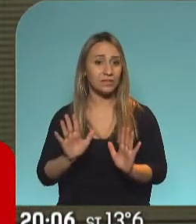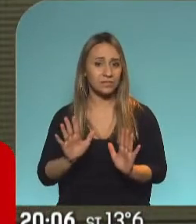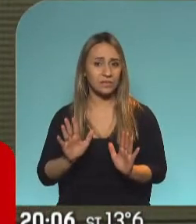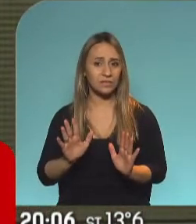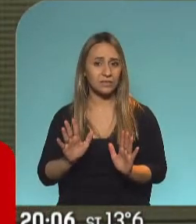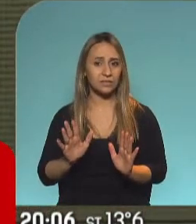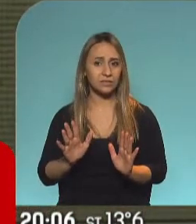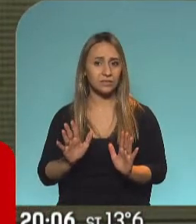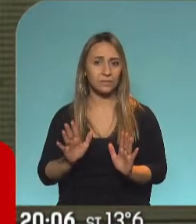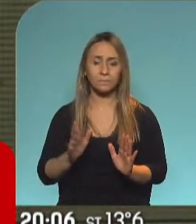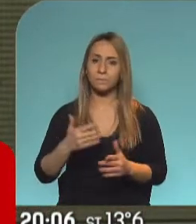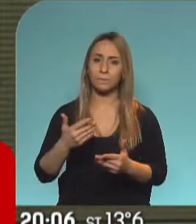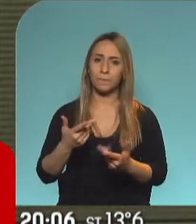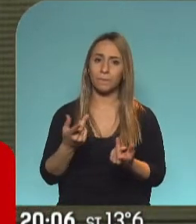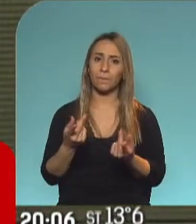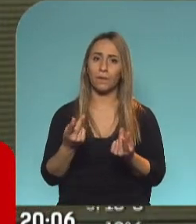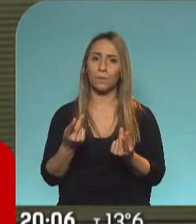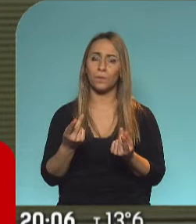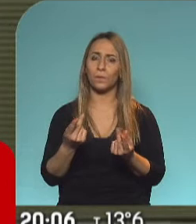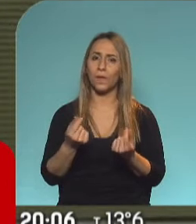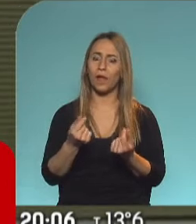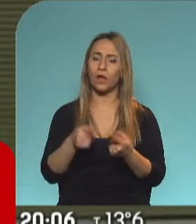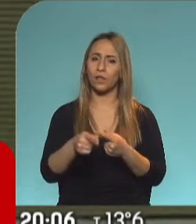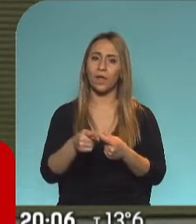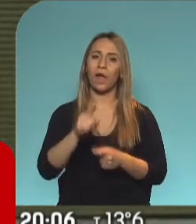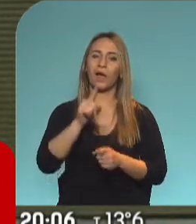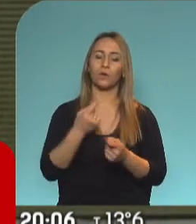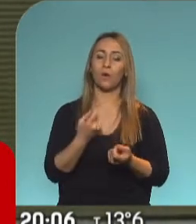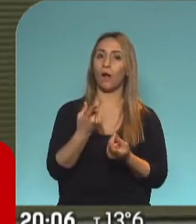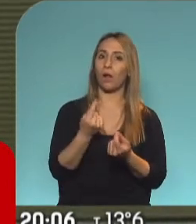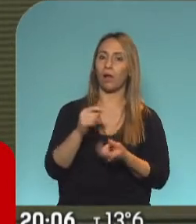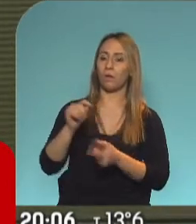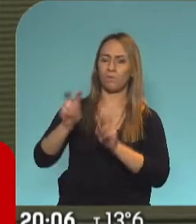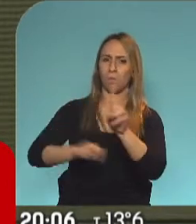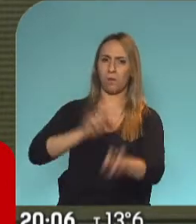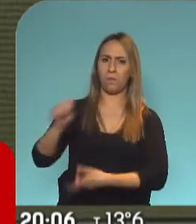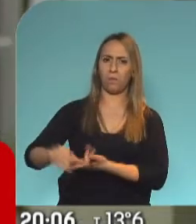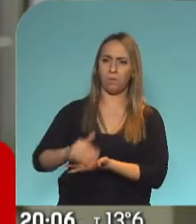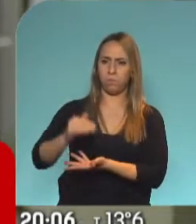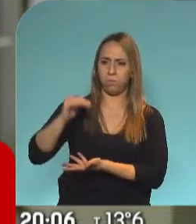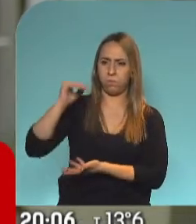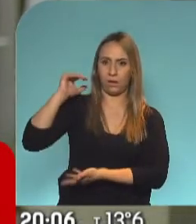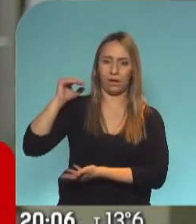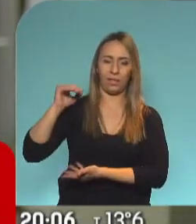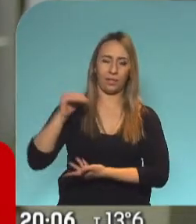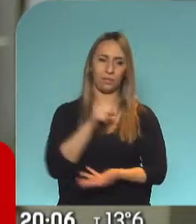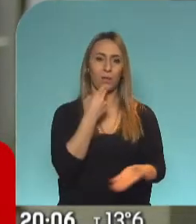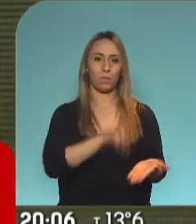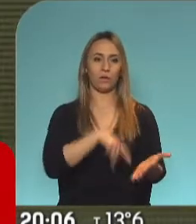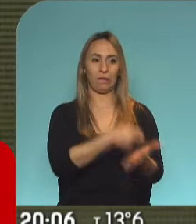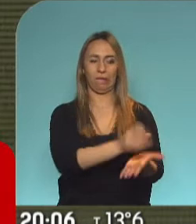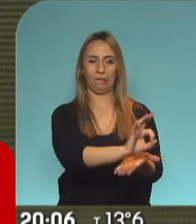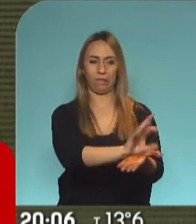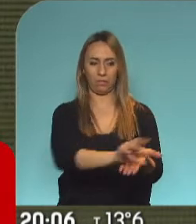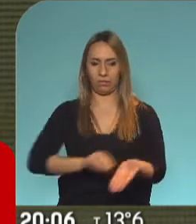potencian el valor de las fortunas que seguramente heredaron o construyeron evadiendo impuestos. En una